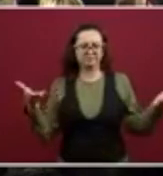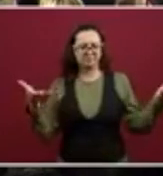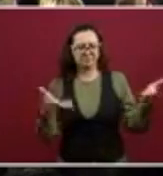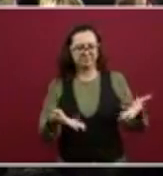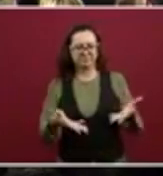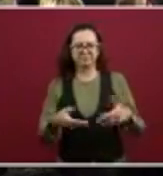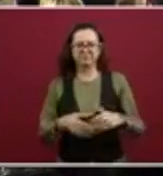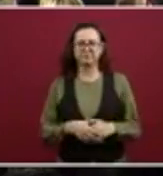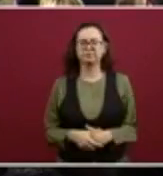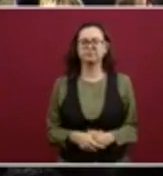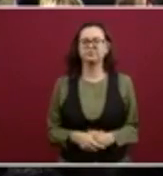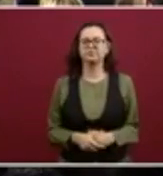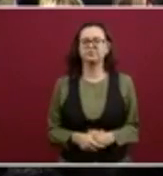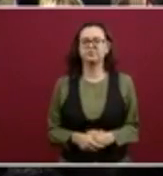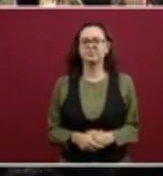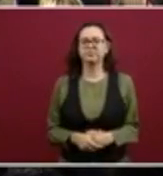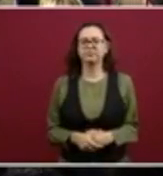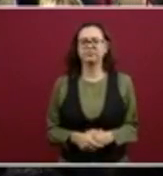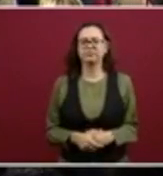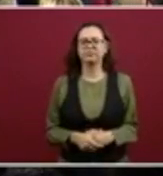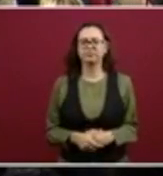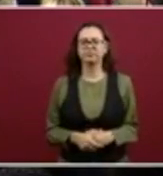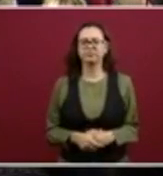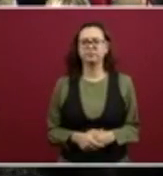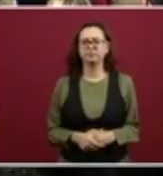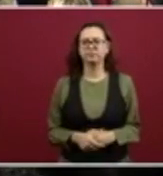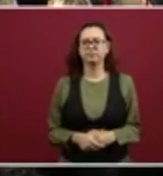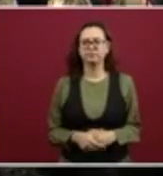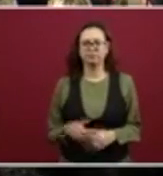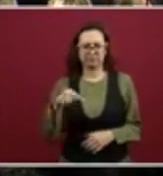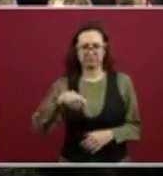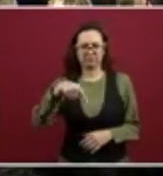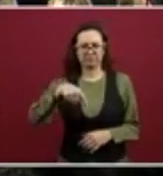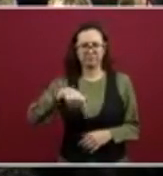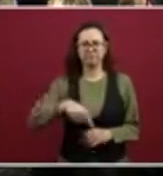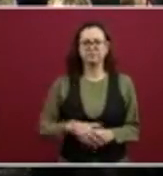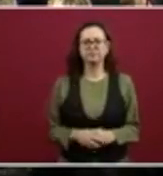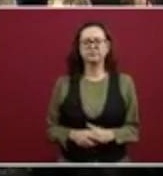Adelante, Margarita. Acá.